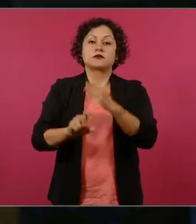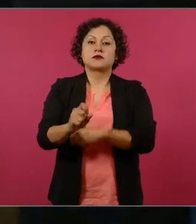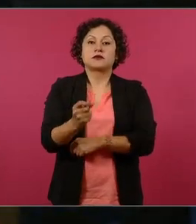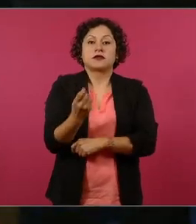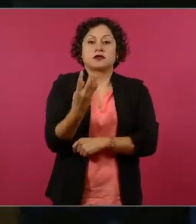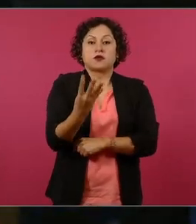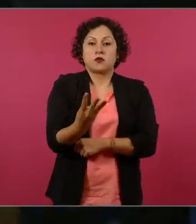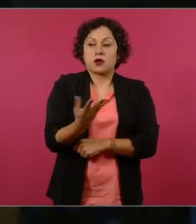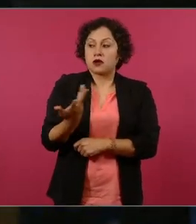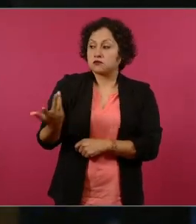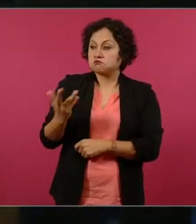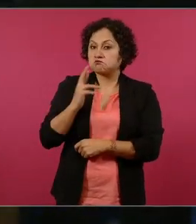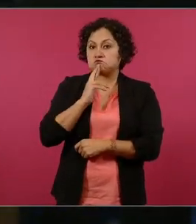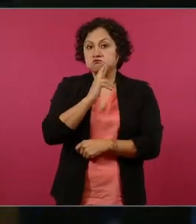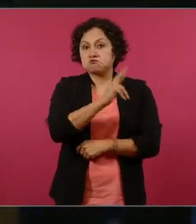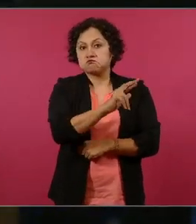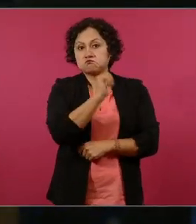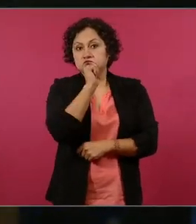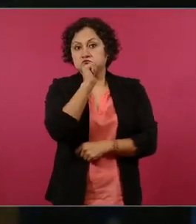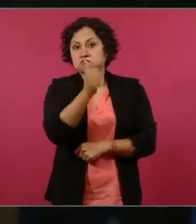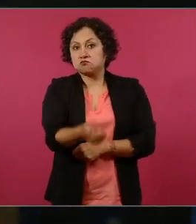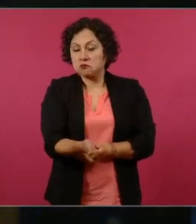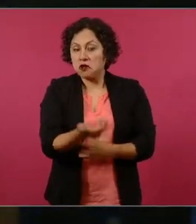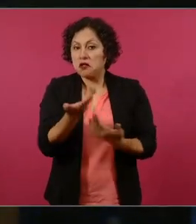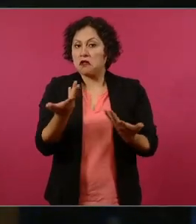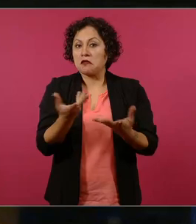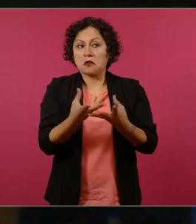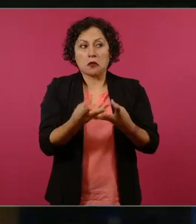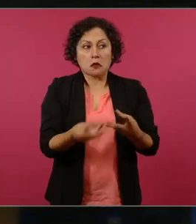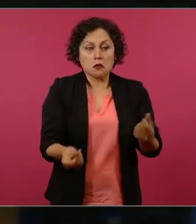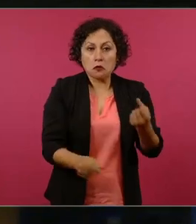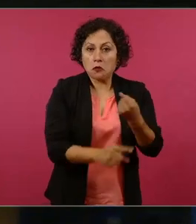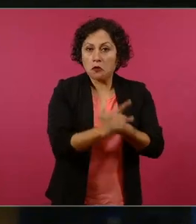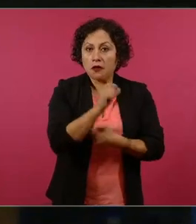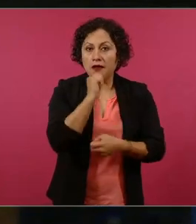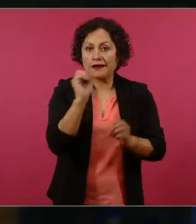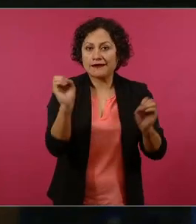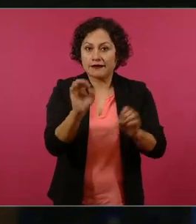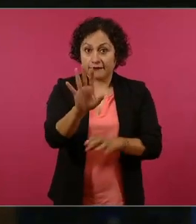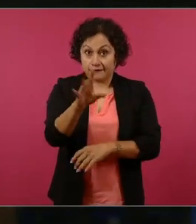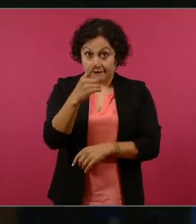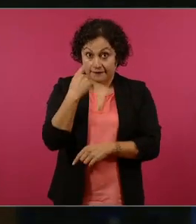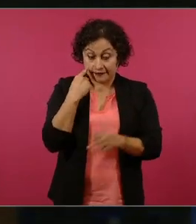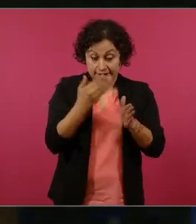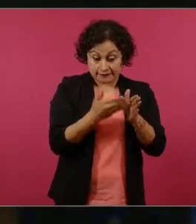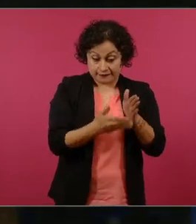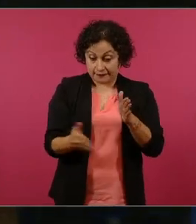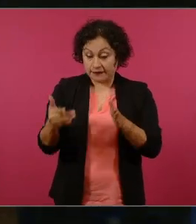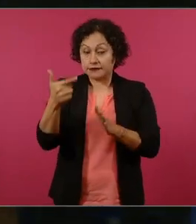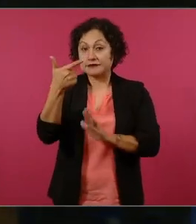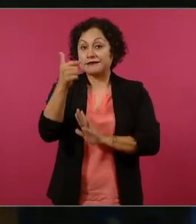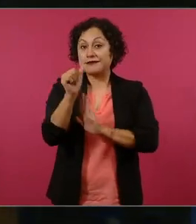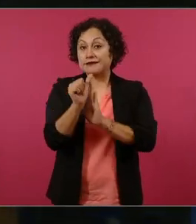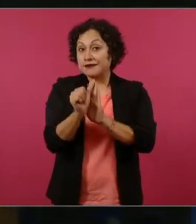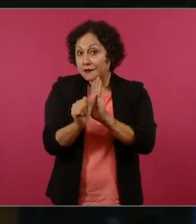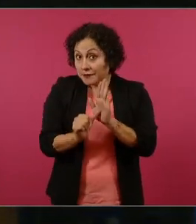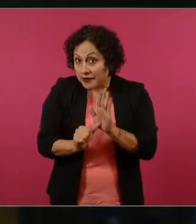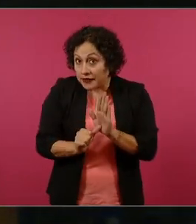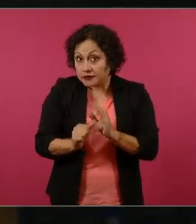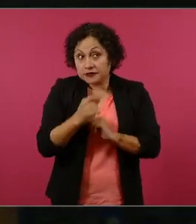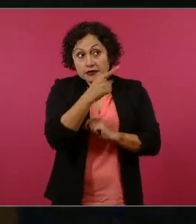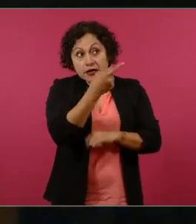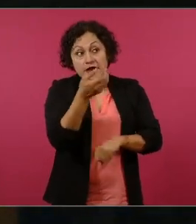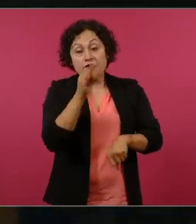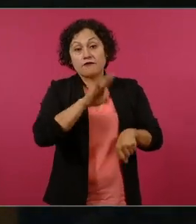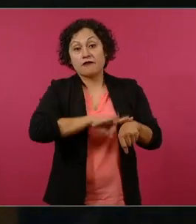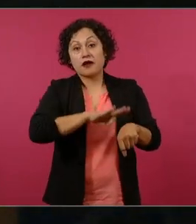presidente mucho menos solución van 7 meses 7 meses de estar con las farmacias cerradas